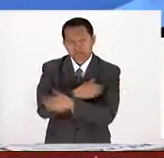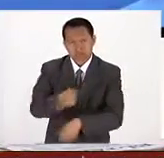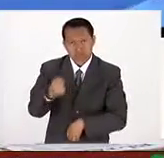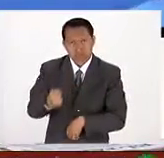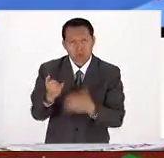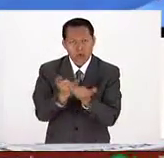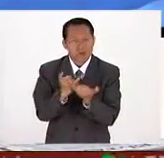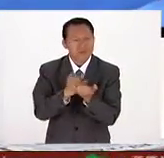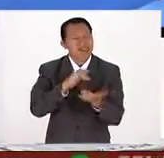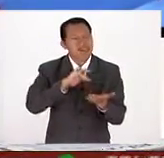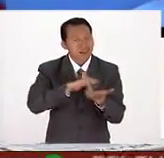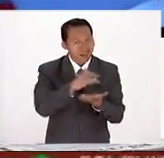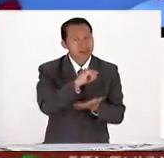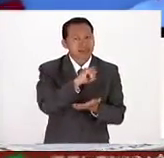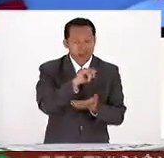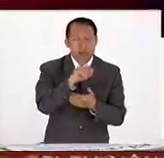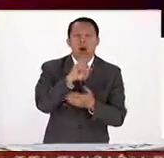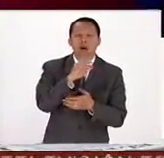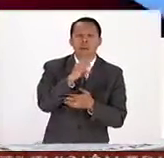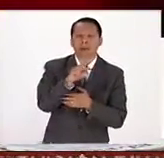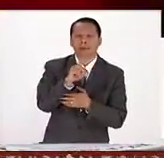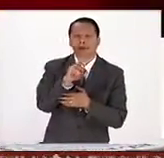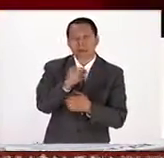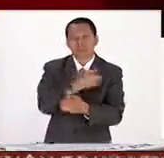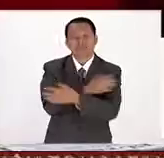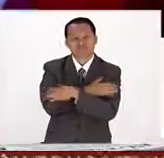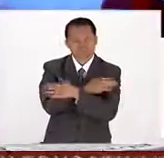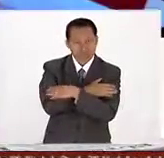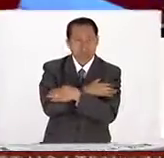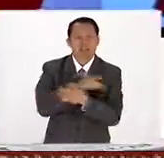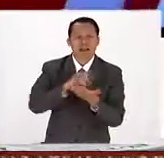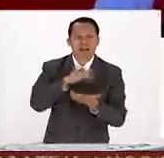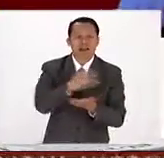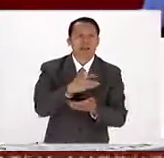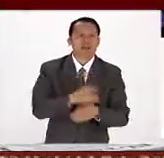ustedes, como siempre, Pati y Omar, un abrazo y un saludo a todo el auditorio. Muchas gracias por la invitación. Gracias, muy buenos días.